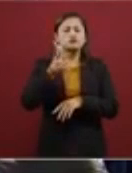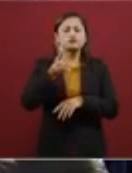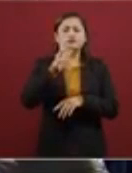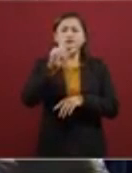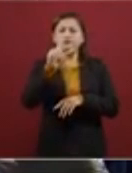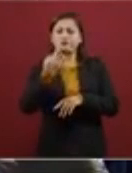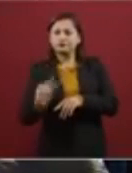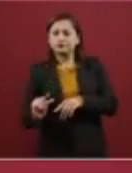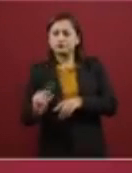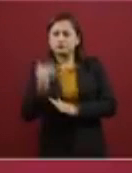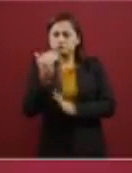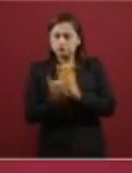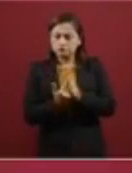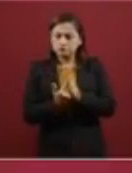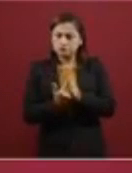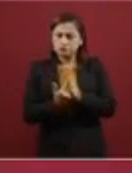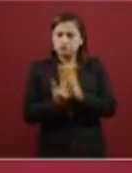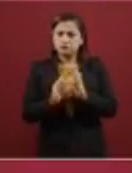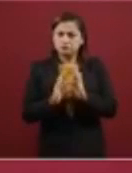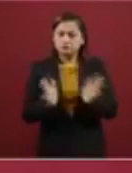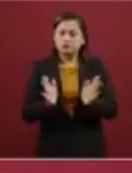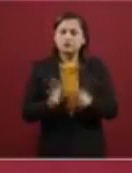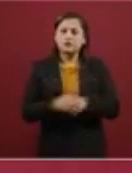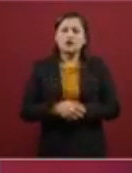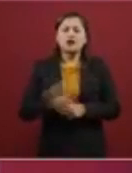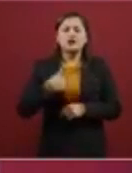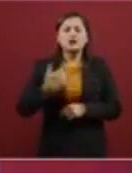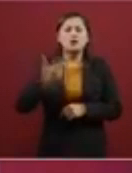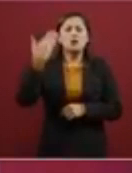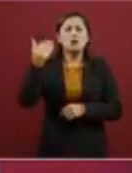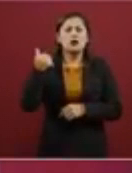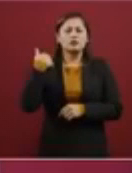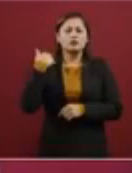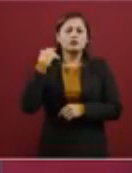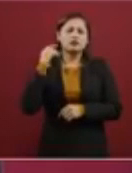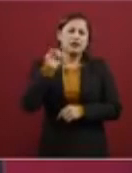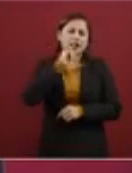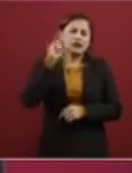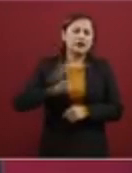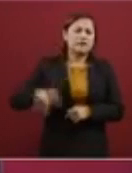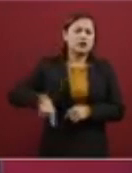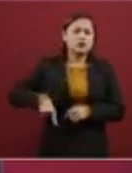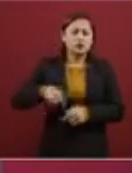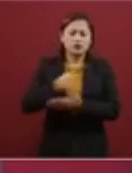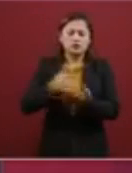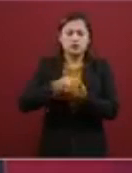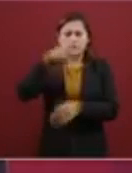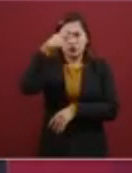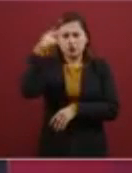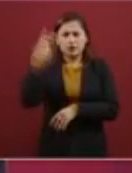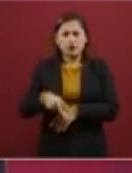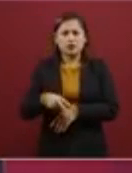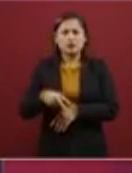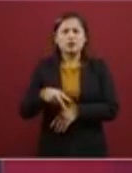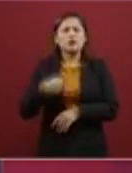los homicidios. Ya lo hice cuando fui jefe de gobierno en la Ciudad de México. Cuando llegué eran